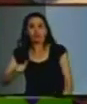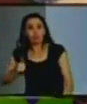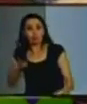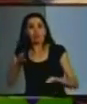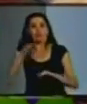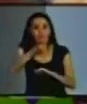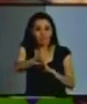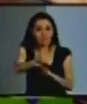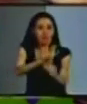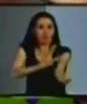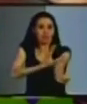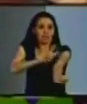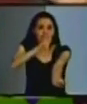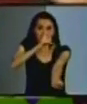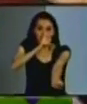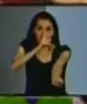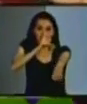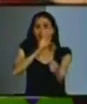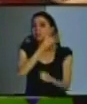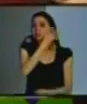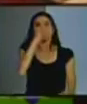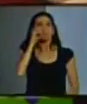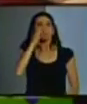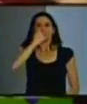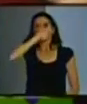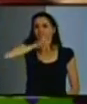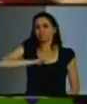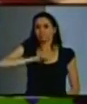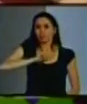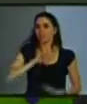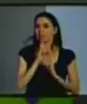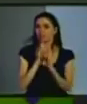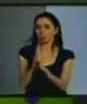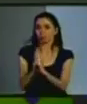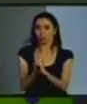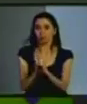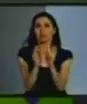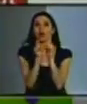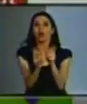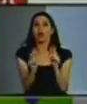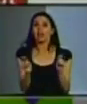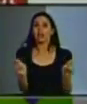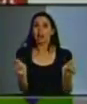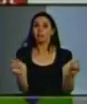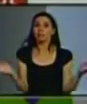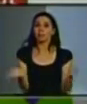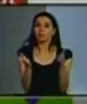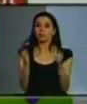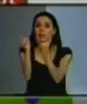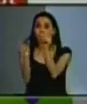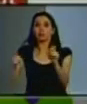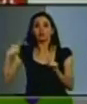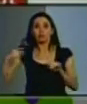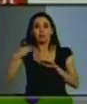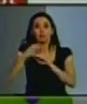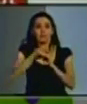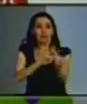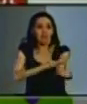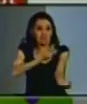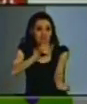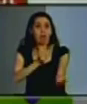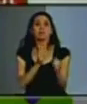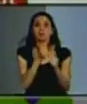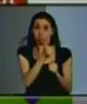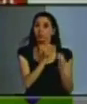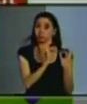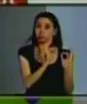voluntario, absolutamente confidencial en sus resultados. Las campañas que promueven el chequeo constante han sido